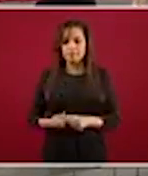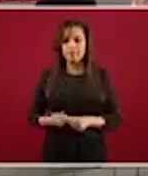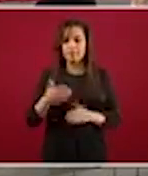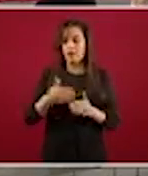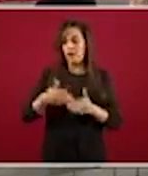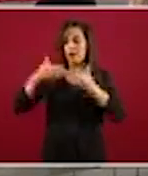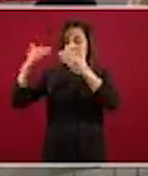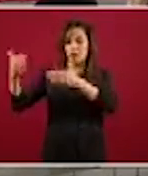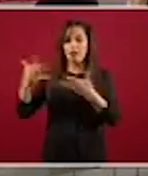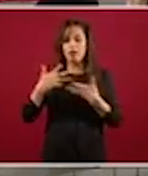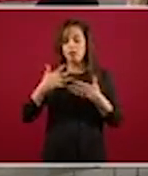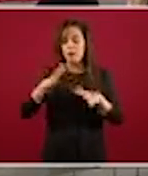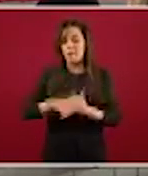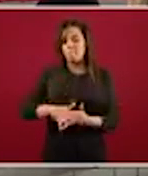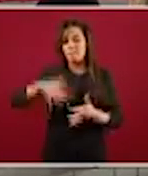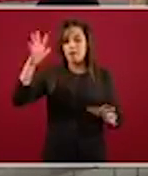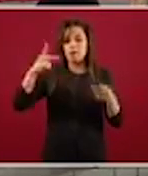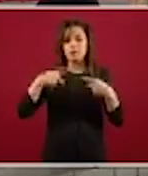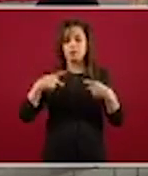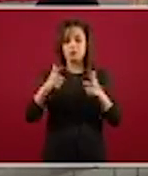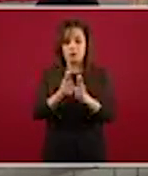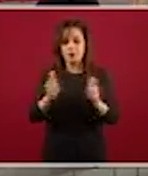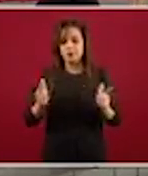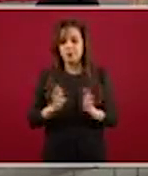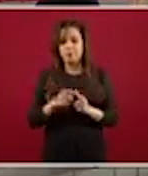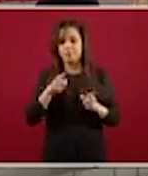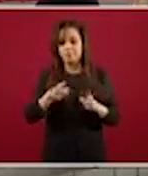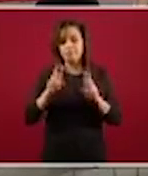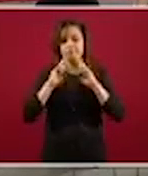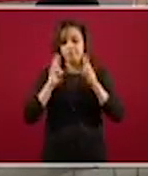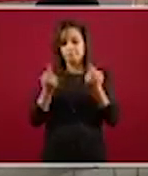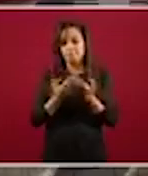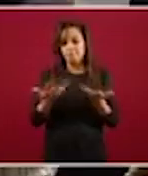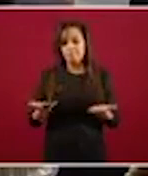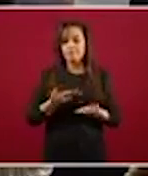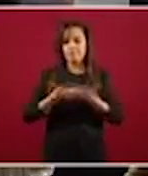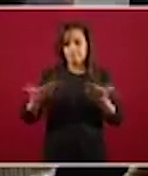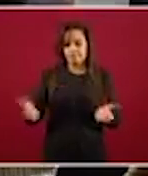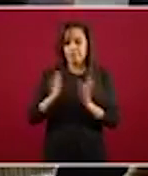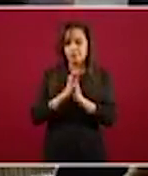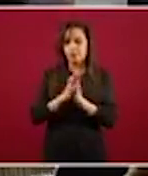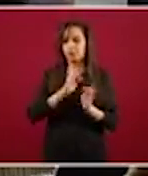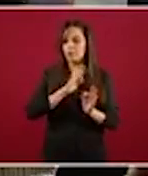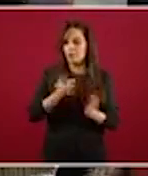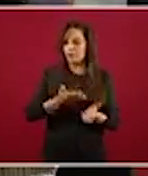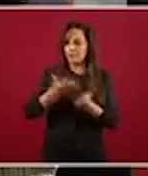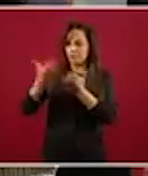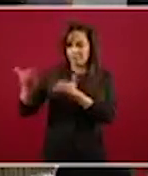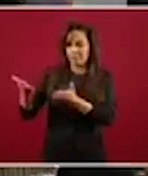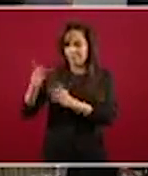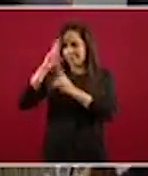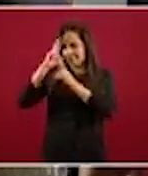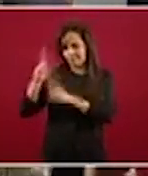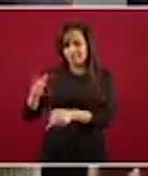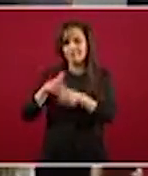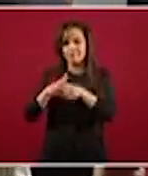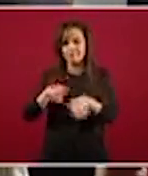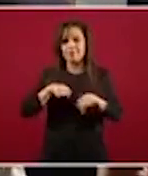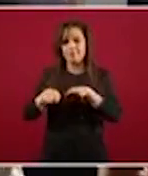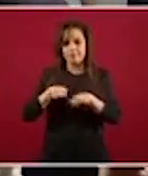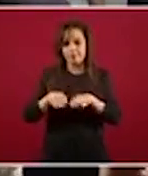reunidos muchos más y les pido respetuosamente si pueden retirarse para continuar con las labores mientras termina la conferencia de